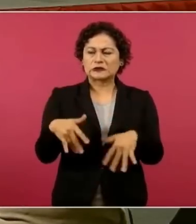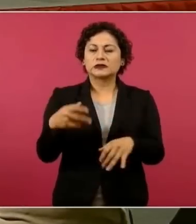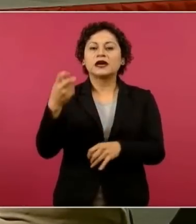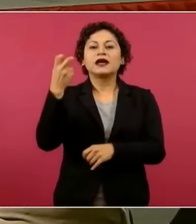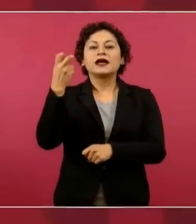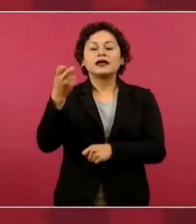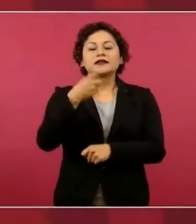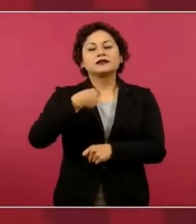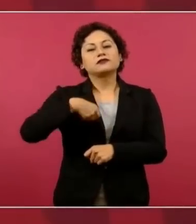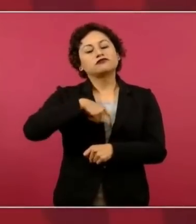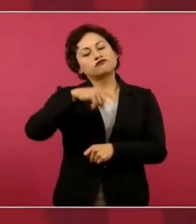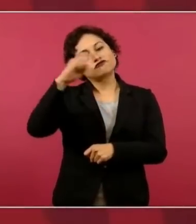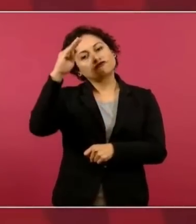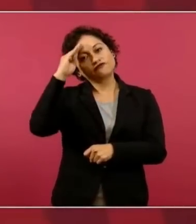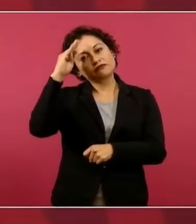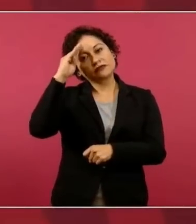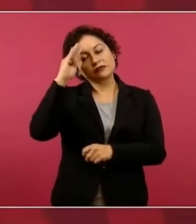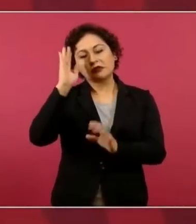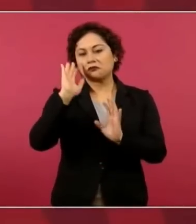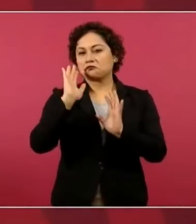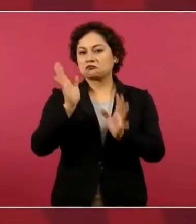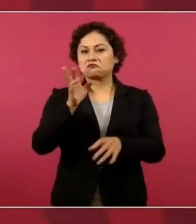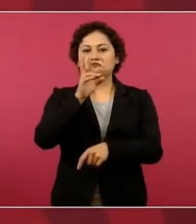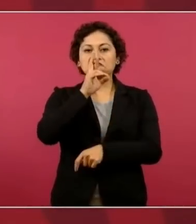utilizarlo, una parte,